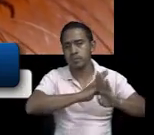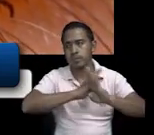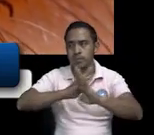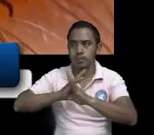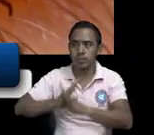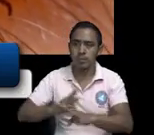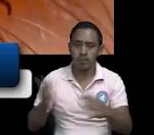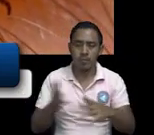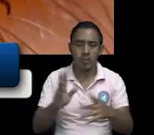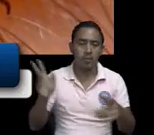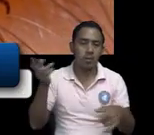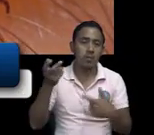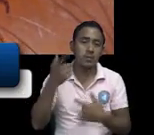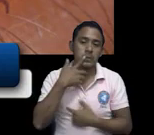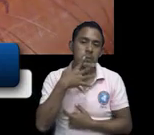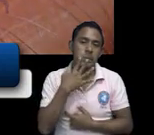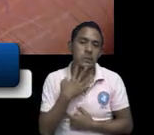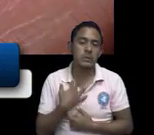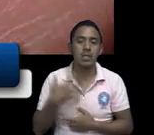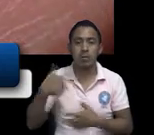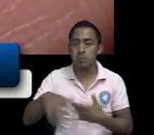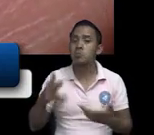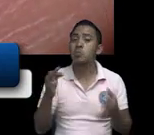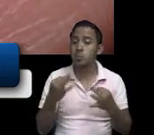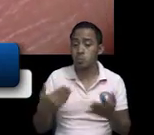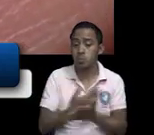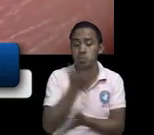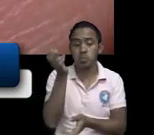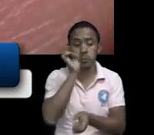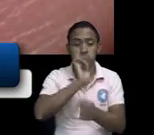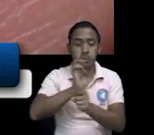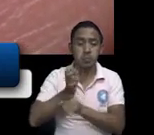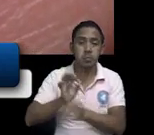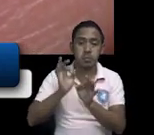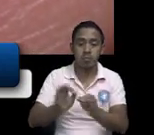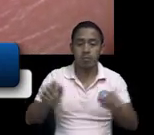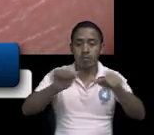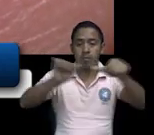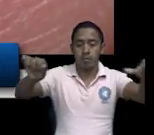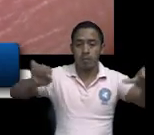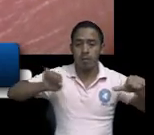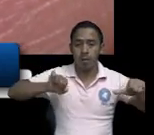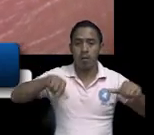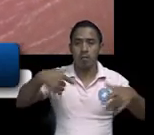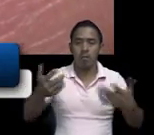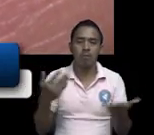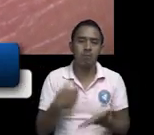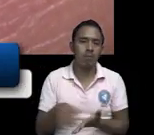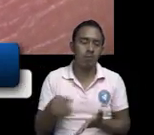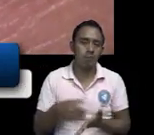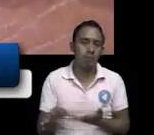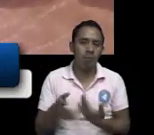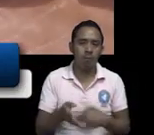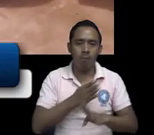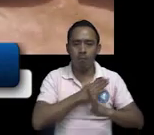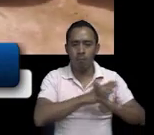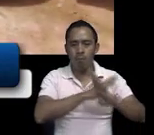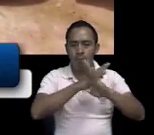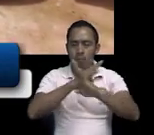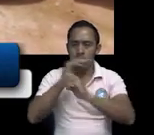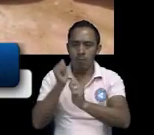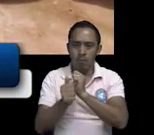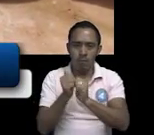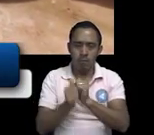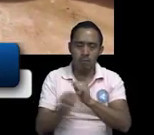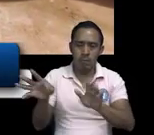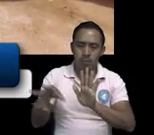tener una vigilancia de la rabia. Entonces, tenemos un sistema de vigilancia que es sobre los animales que nos permite evitar el contagio a las